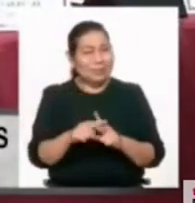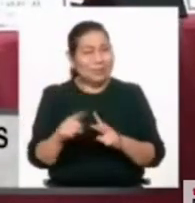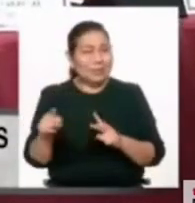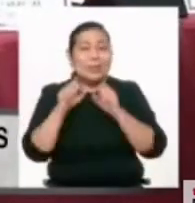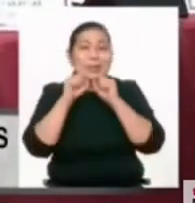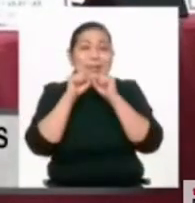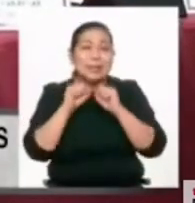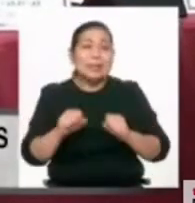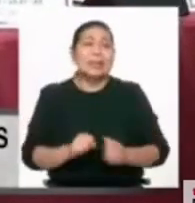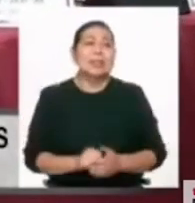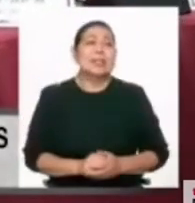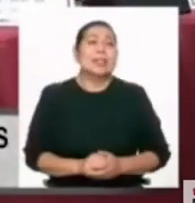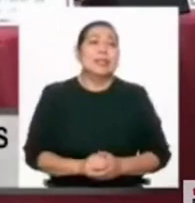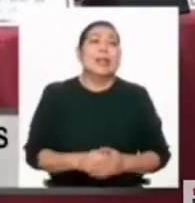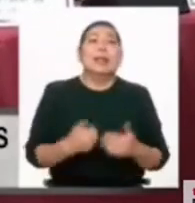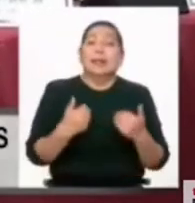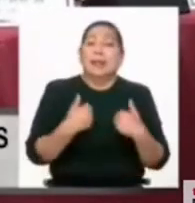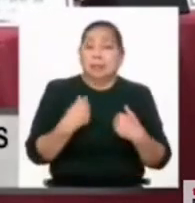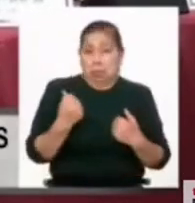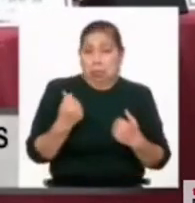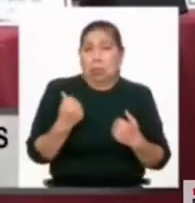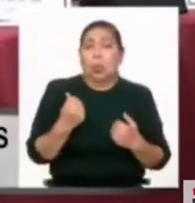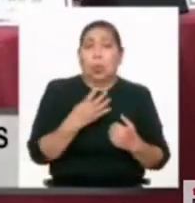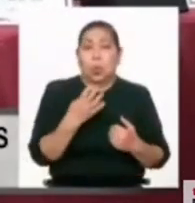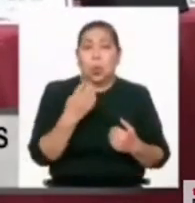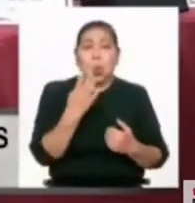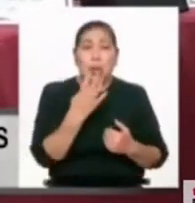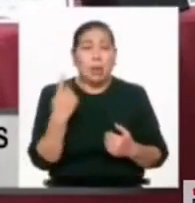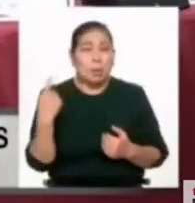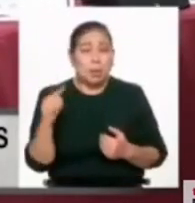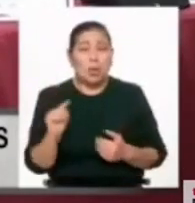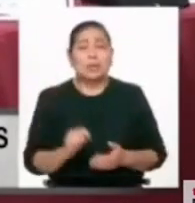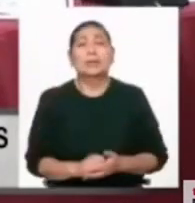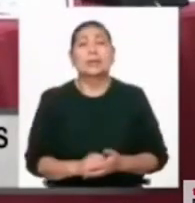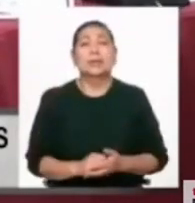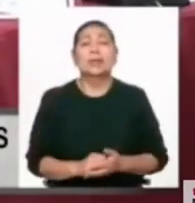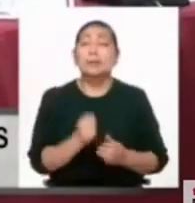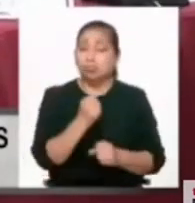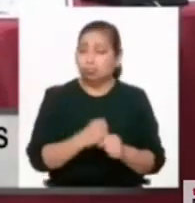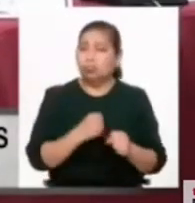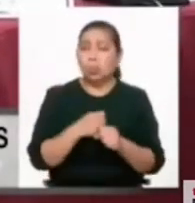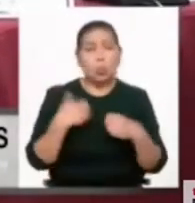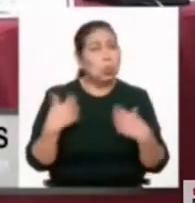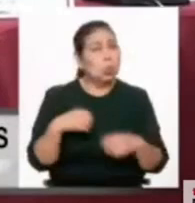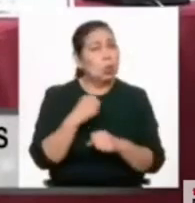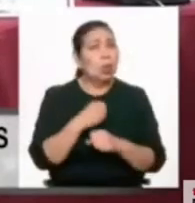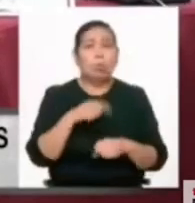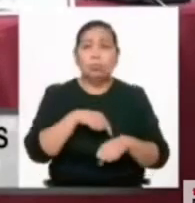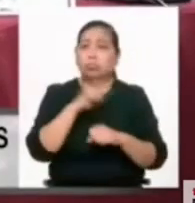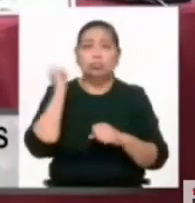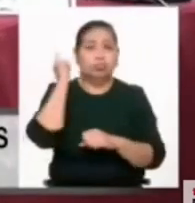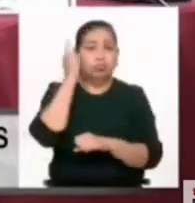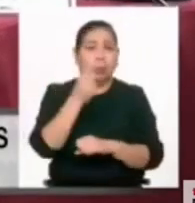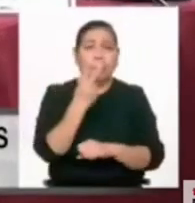al secretario general. Tenemos el dinero, los 248 millones, estamos trabajando arduamente las 24